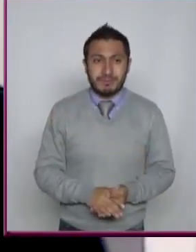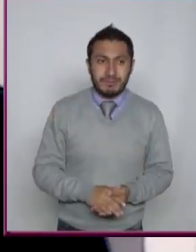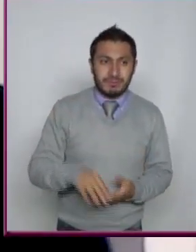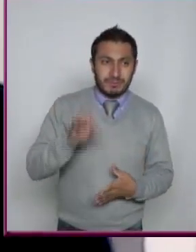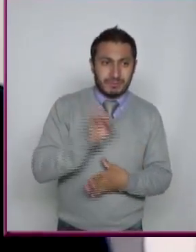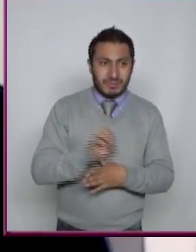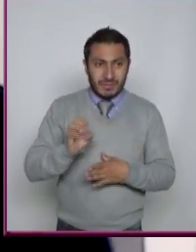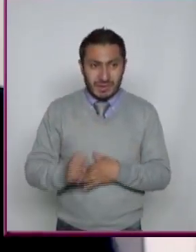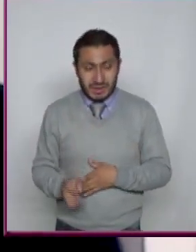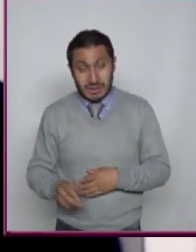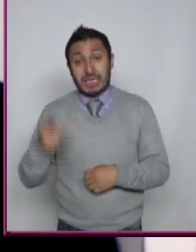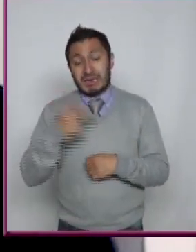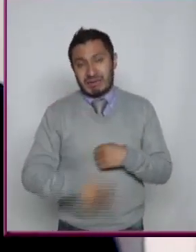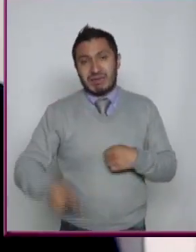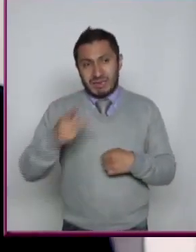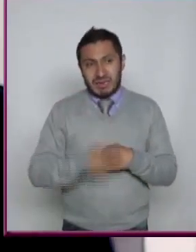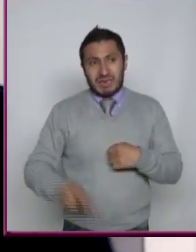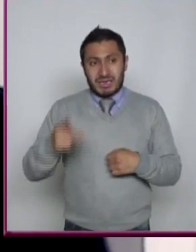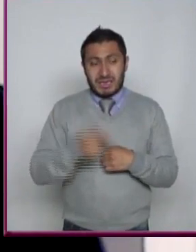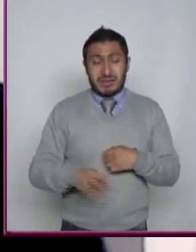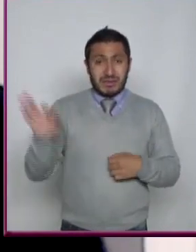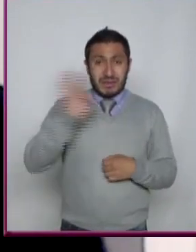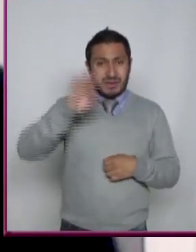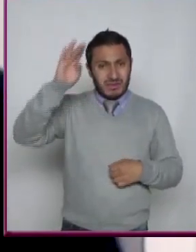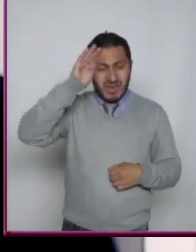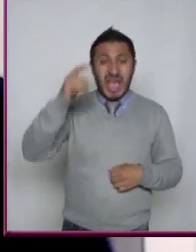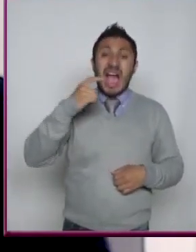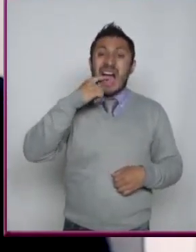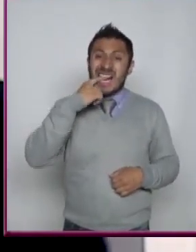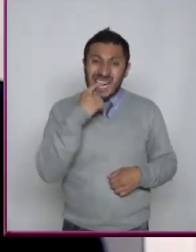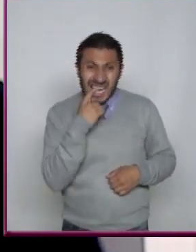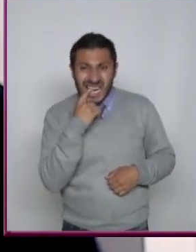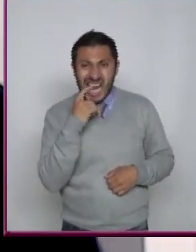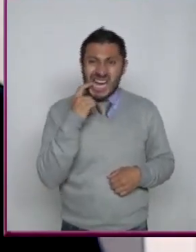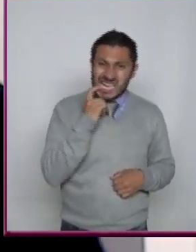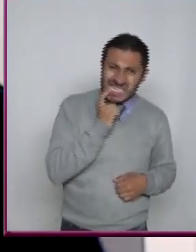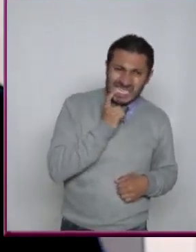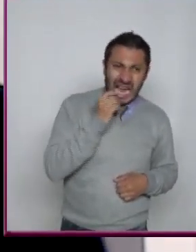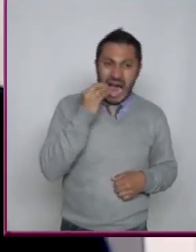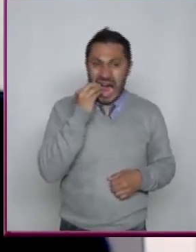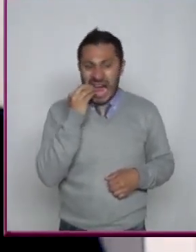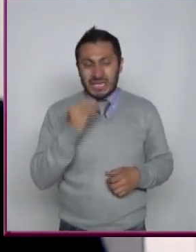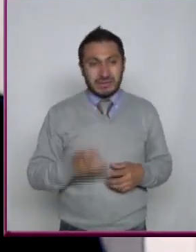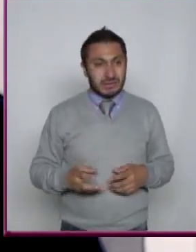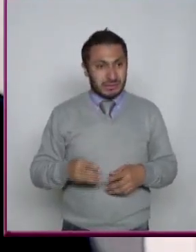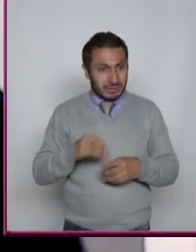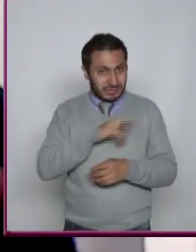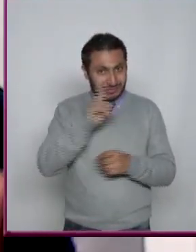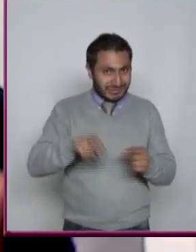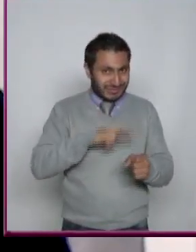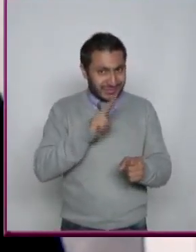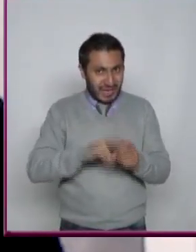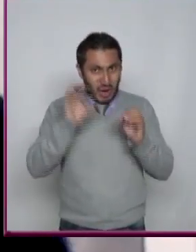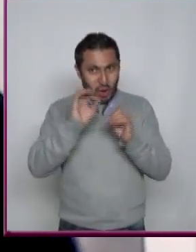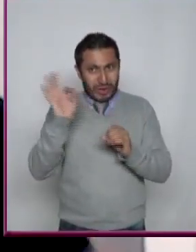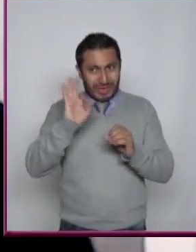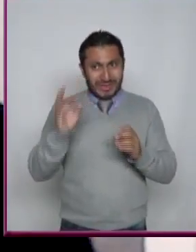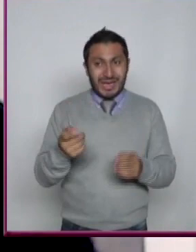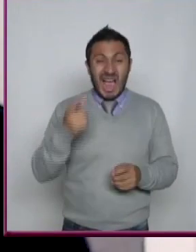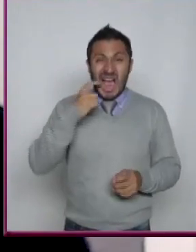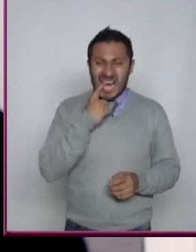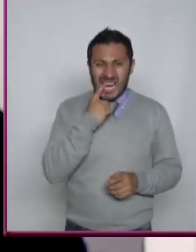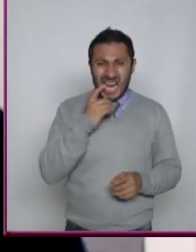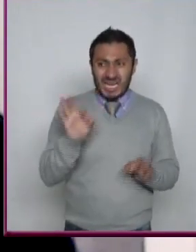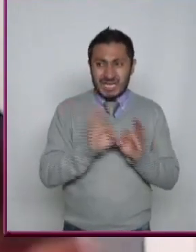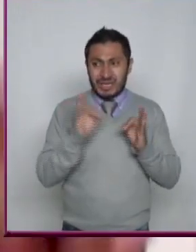ejemplo, es uno de los riesgos. Si pensamos que los celos, reaccionar violentamente con los celos es algo natural, o que si los celos son una forma